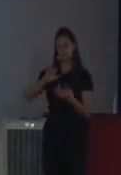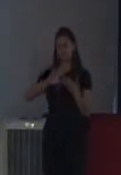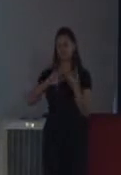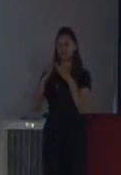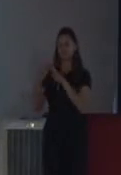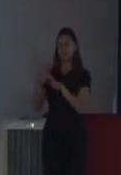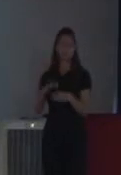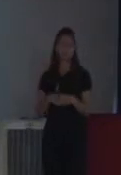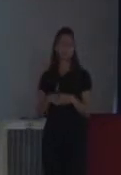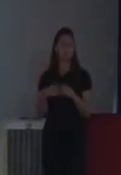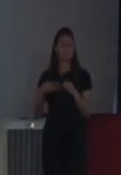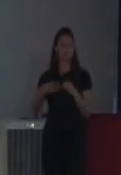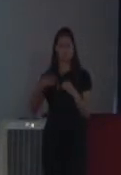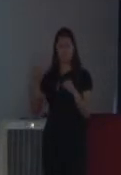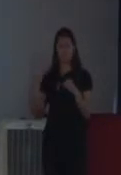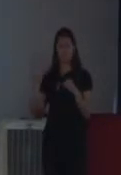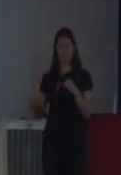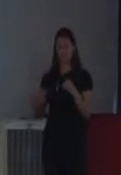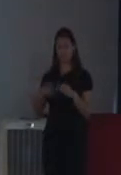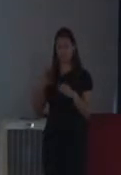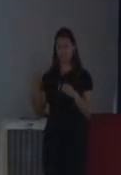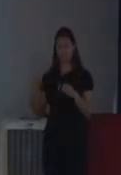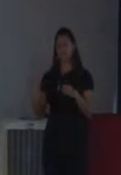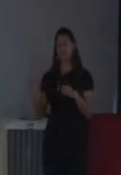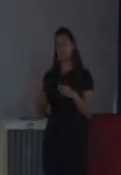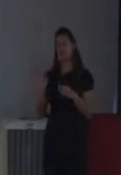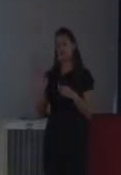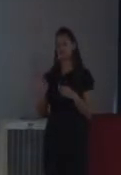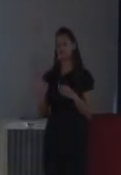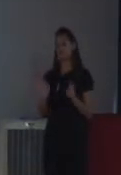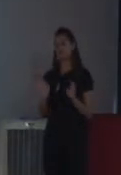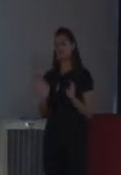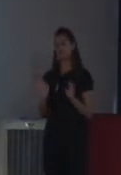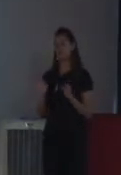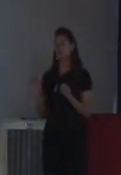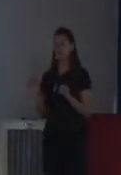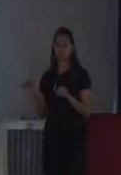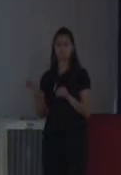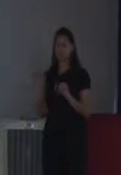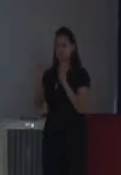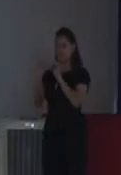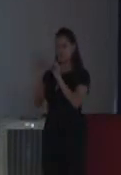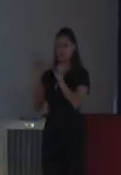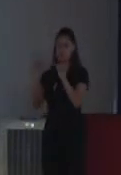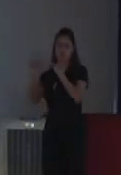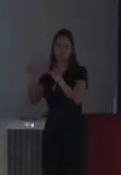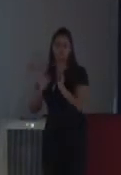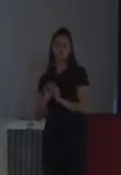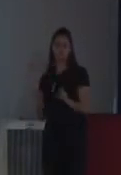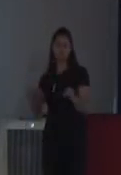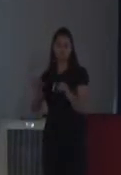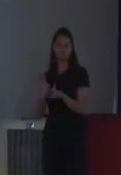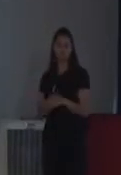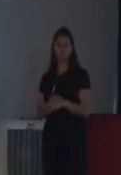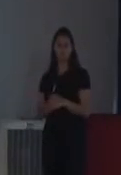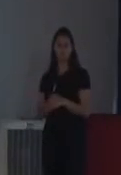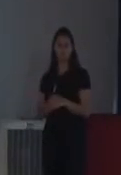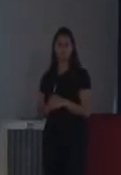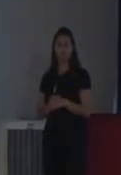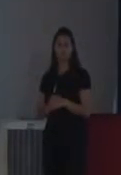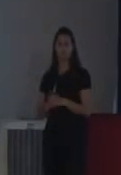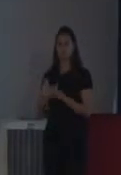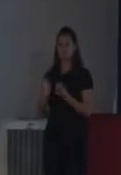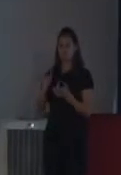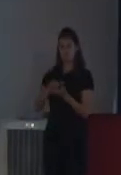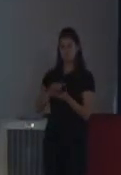comunidad LGBTI o dentro de las parejas del mismo sexo. ¿Sí? Es a modo de ver de cómo